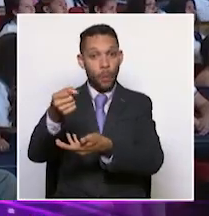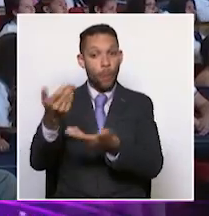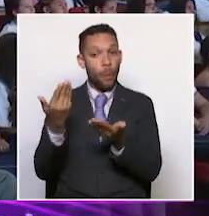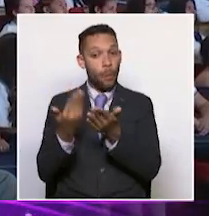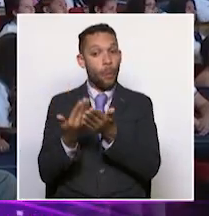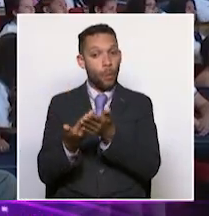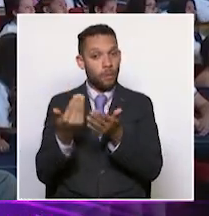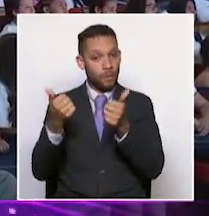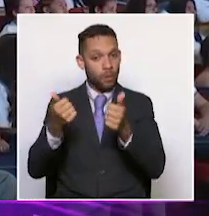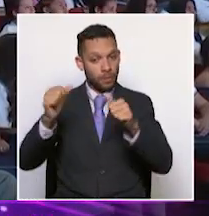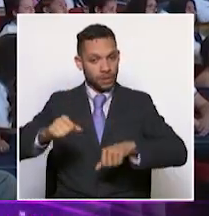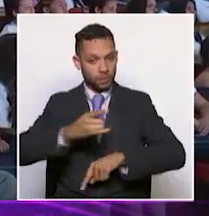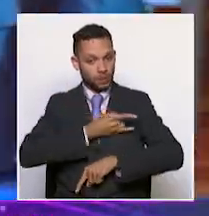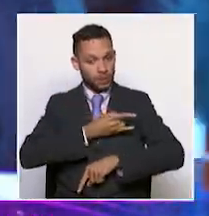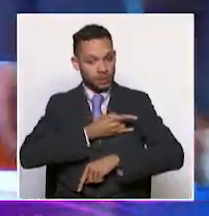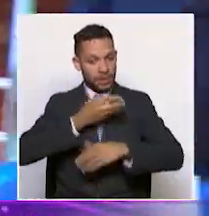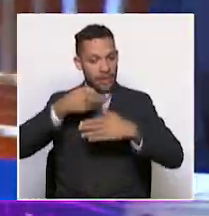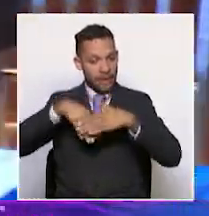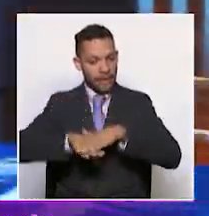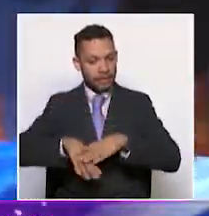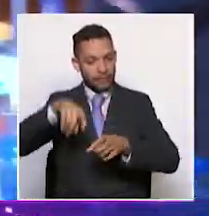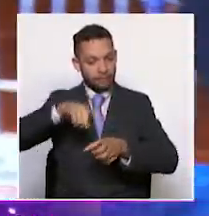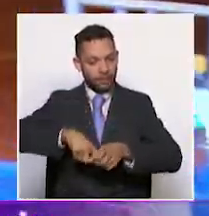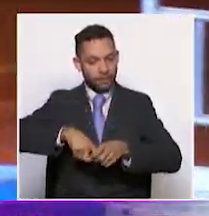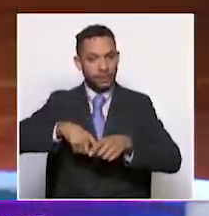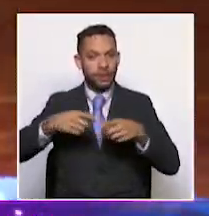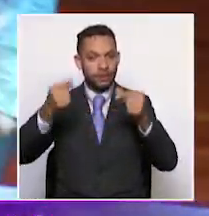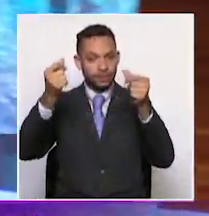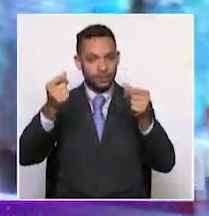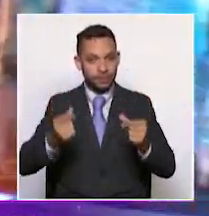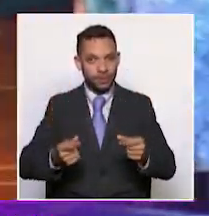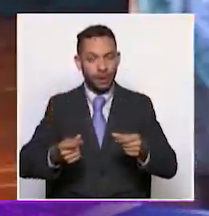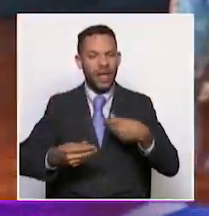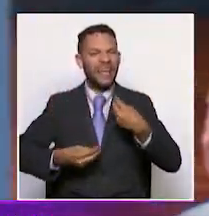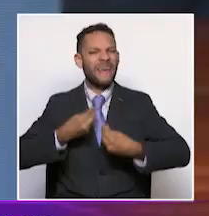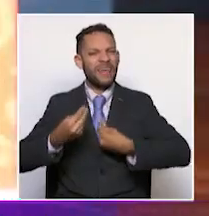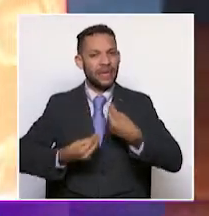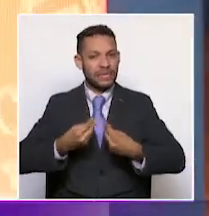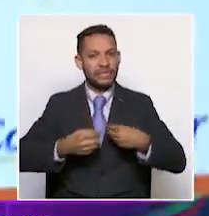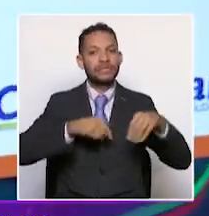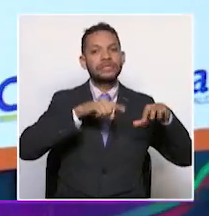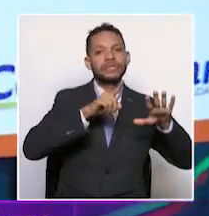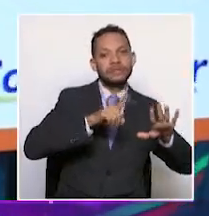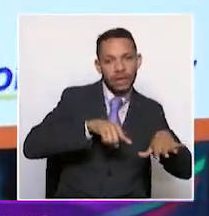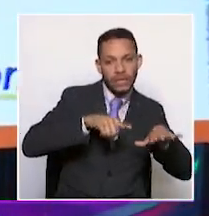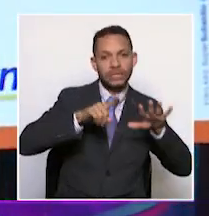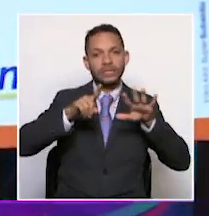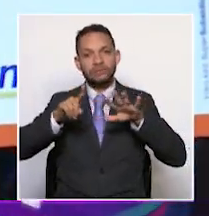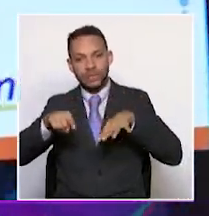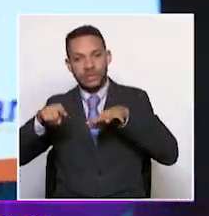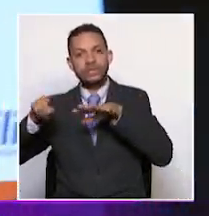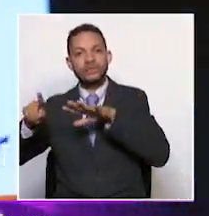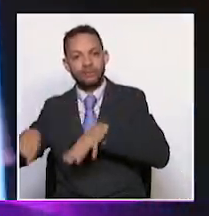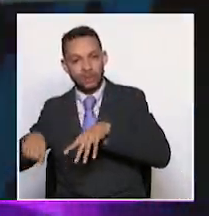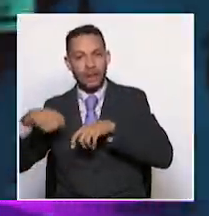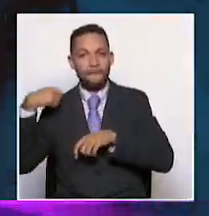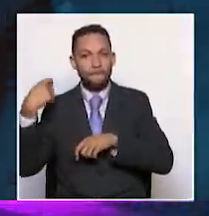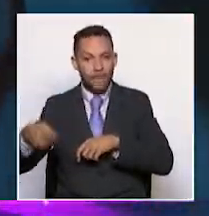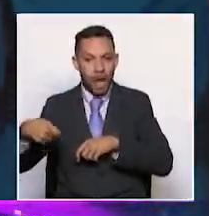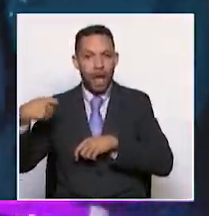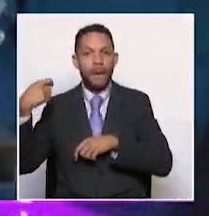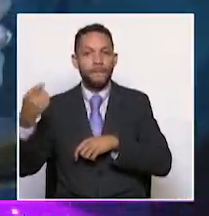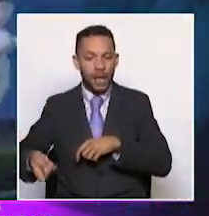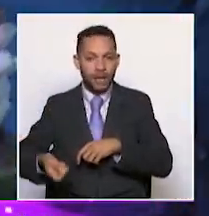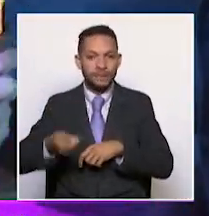adelantar su carrera, recursos que se van entregando por semestres. En 366 participantes